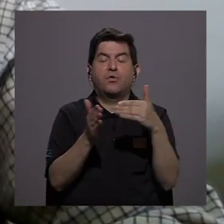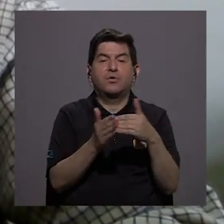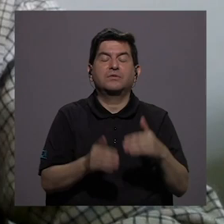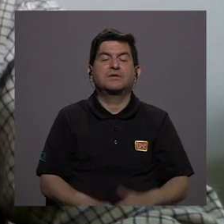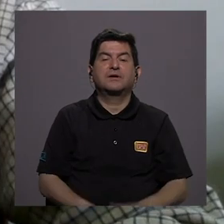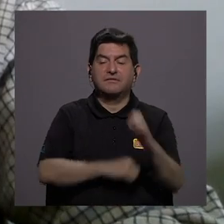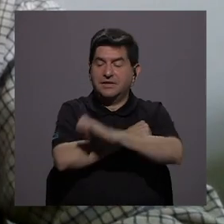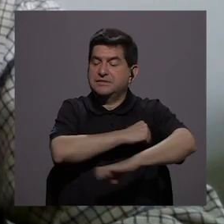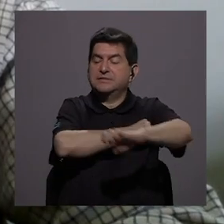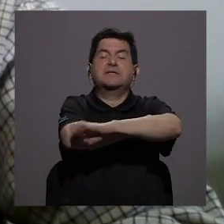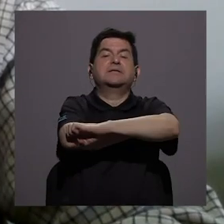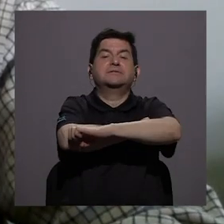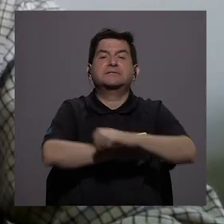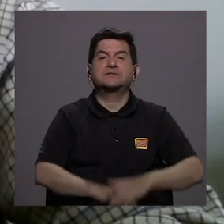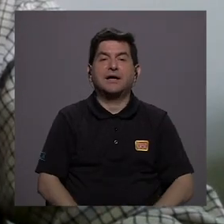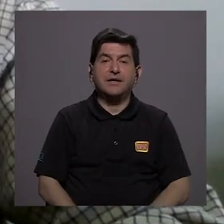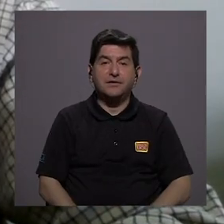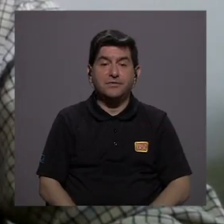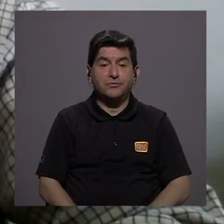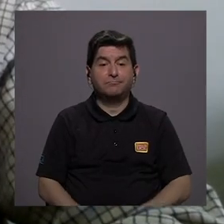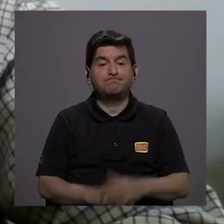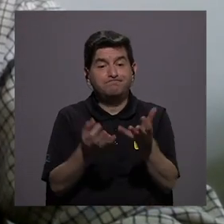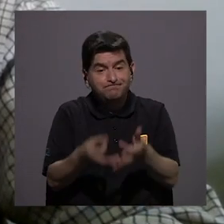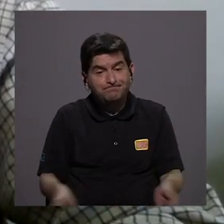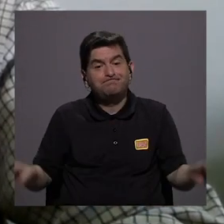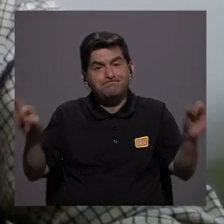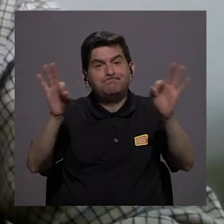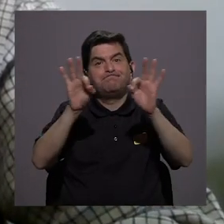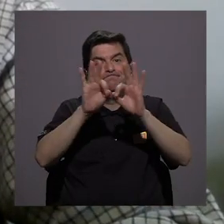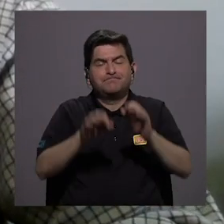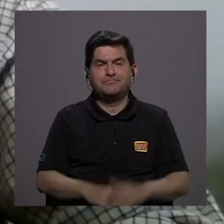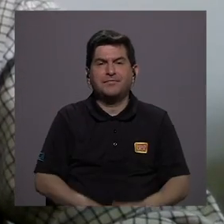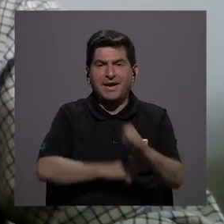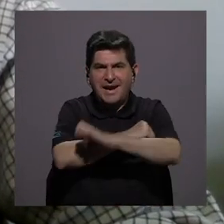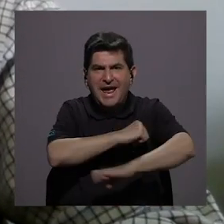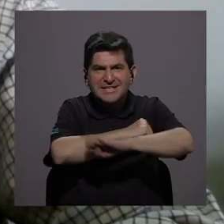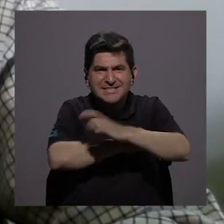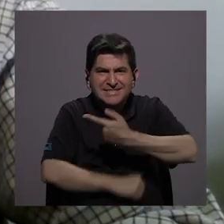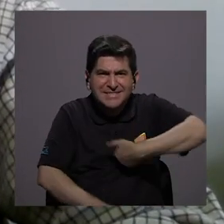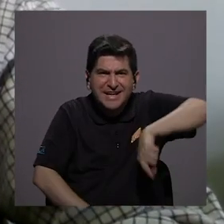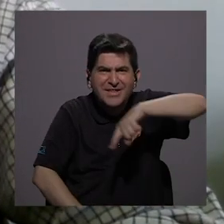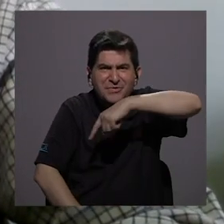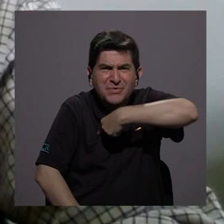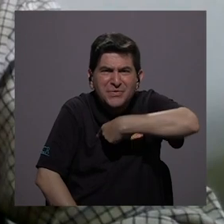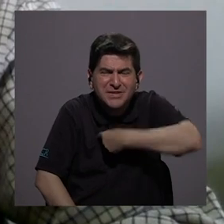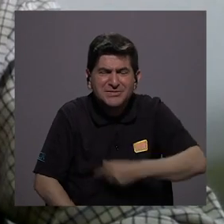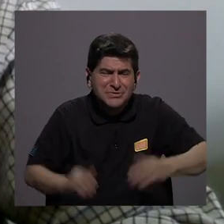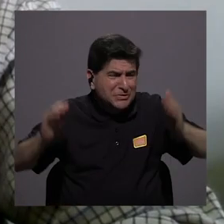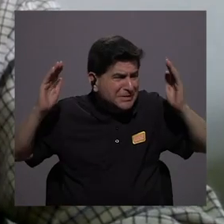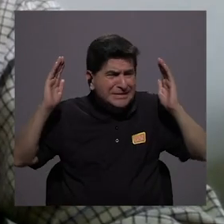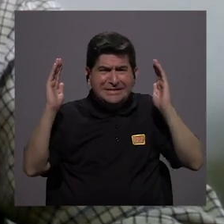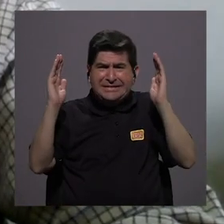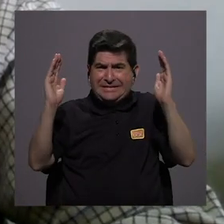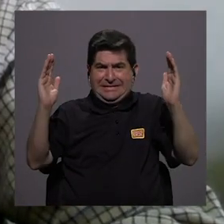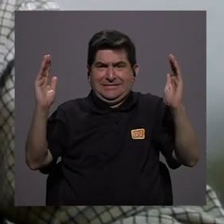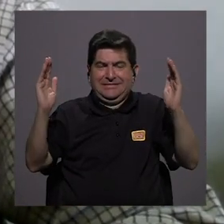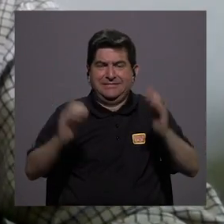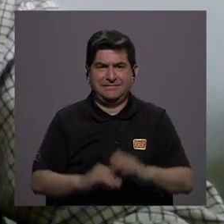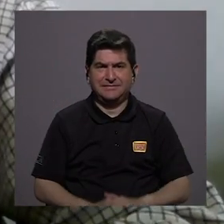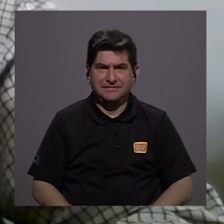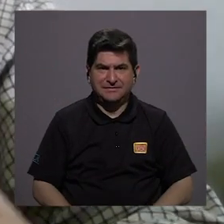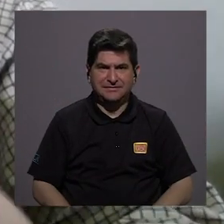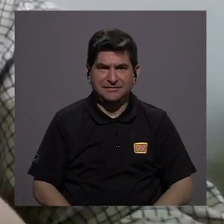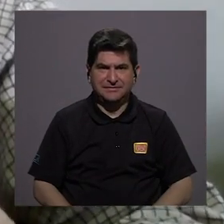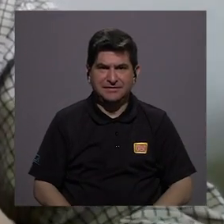repensar el Estado, ¿no? Y eso es una cosa importante, porque el Estado nuestro es un Estado grande en